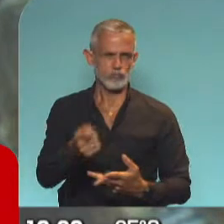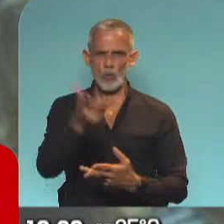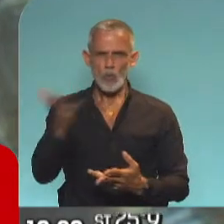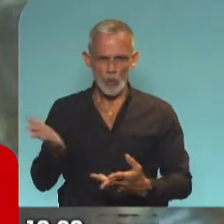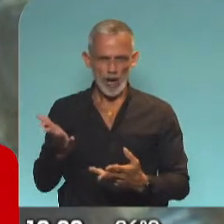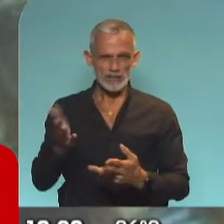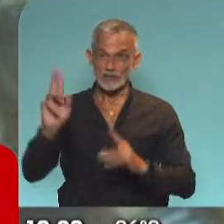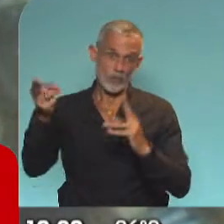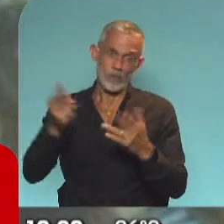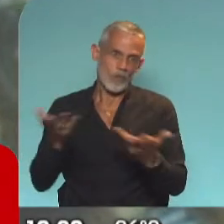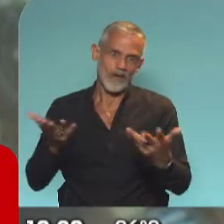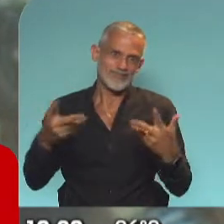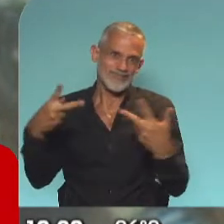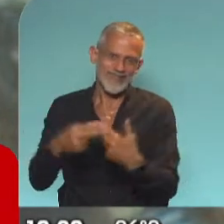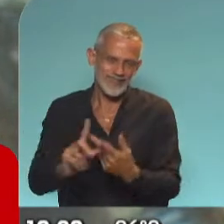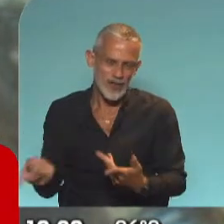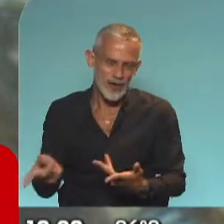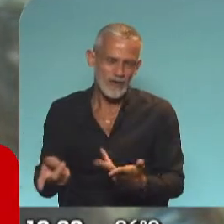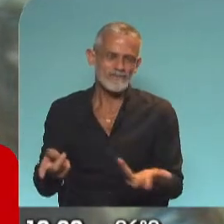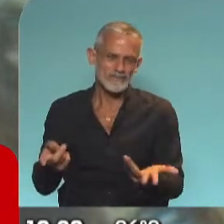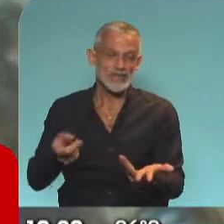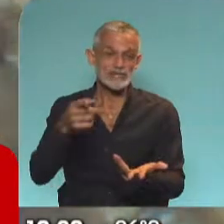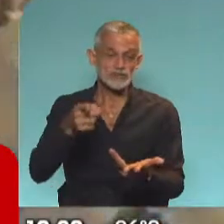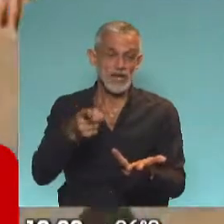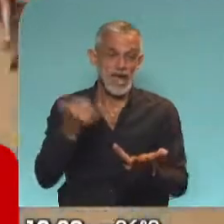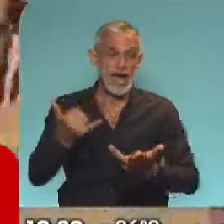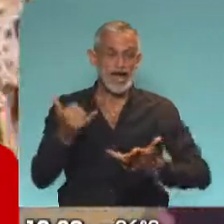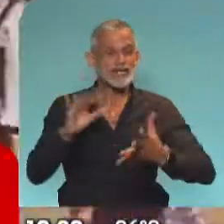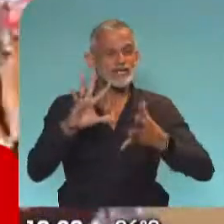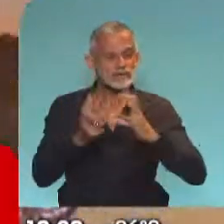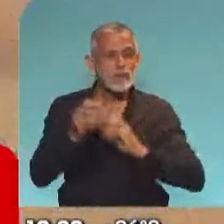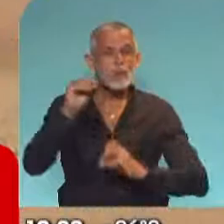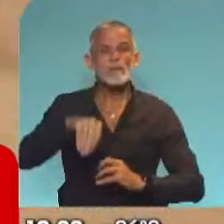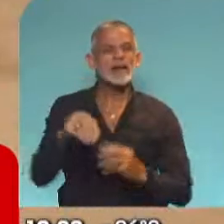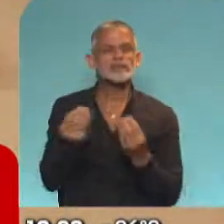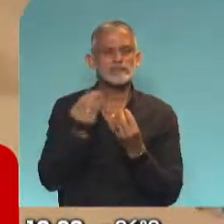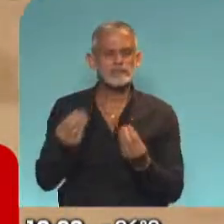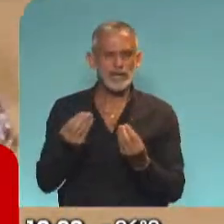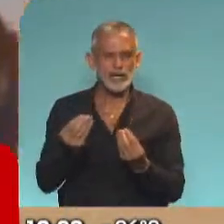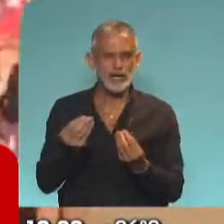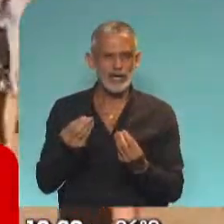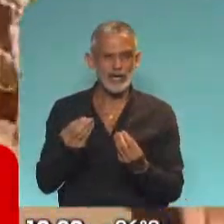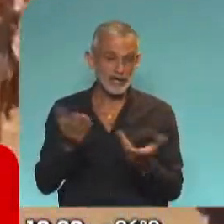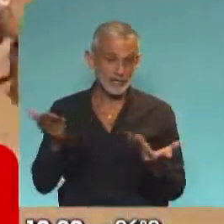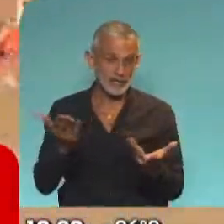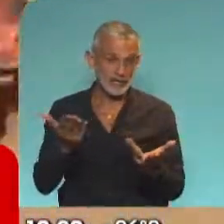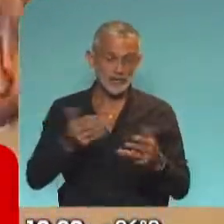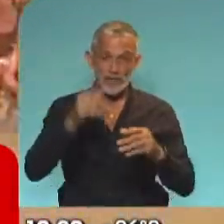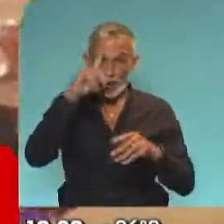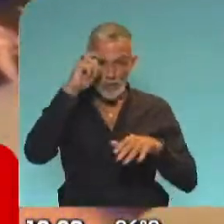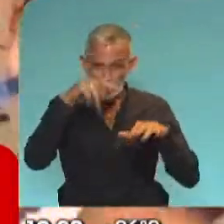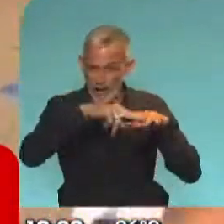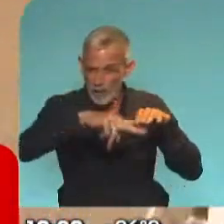detengamos la cantidad de muertes y con el daño adicional que significa, que es que las camas de